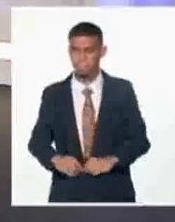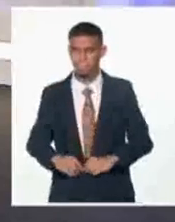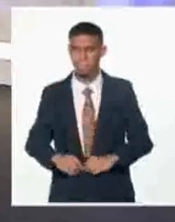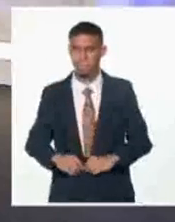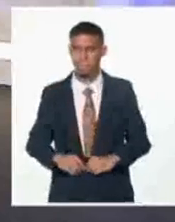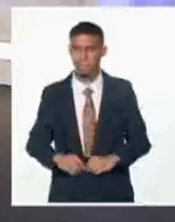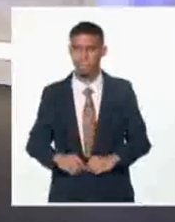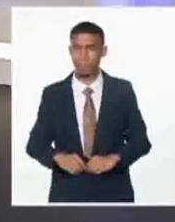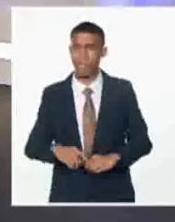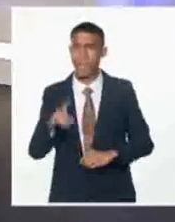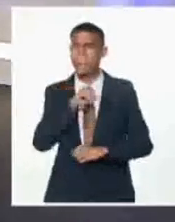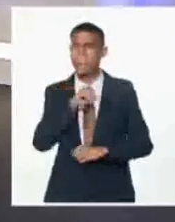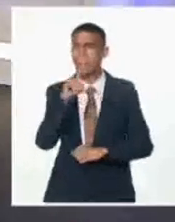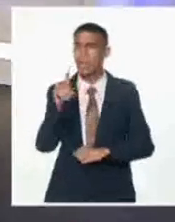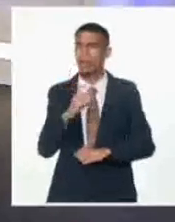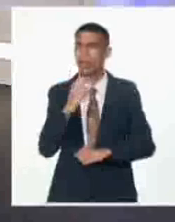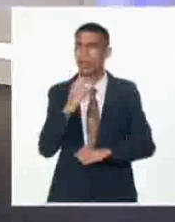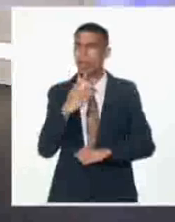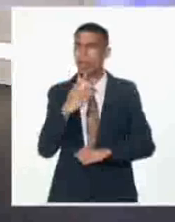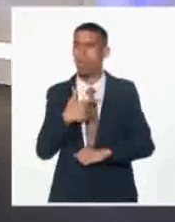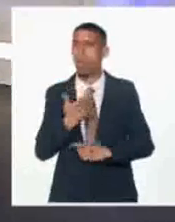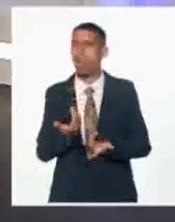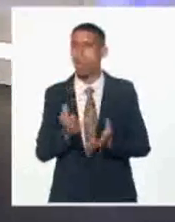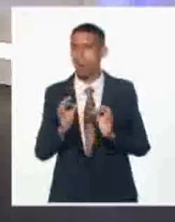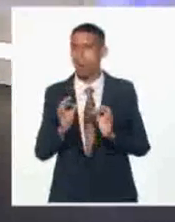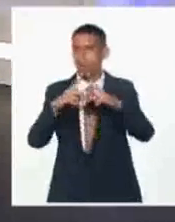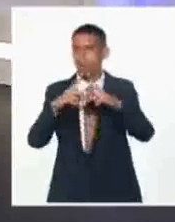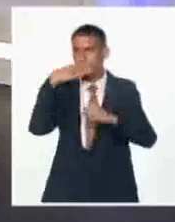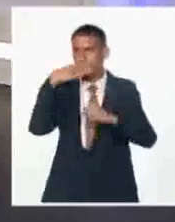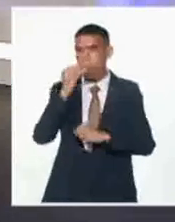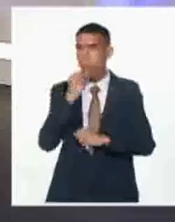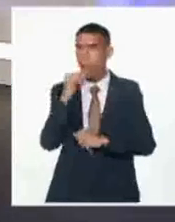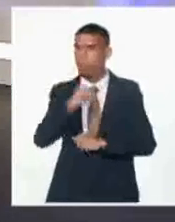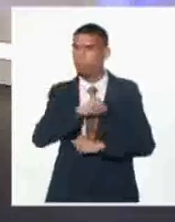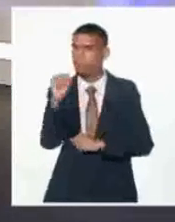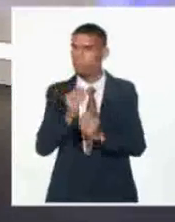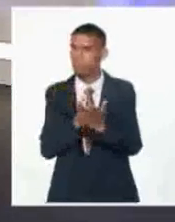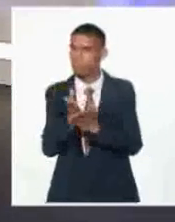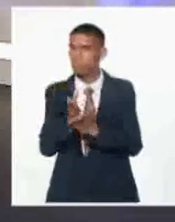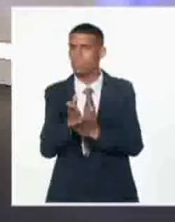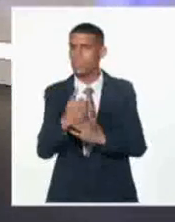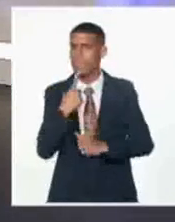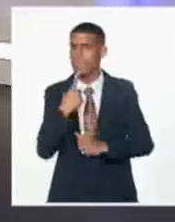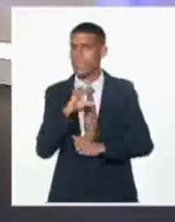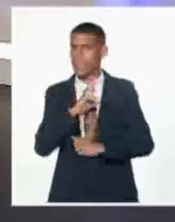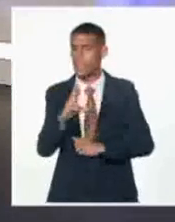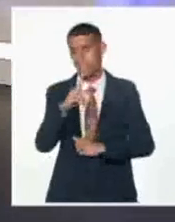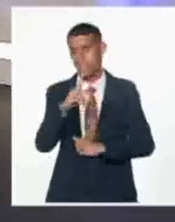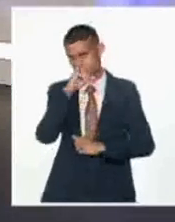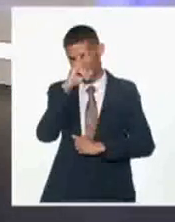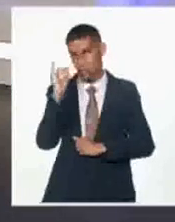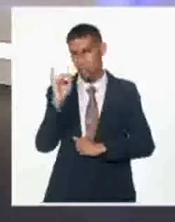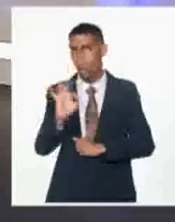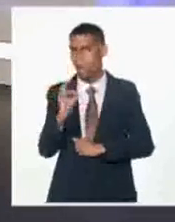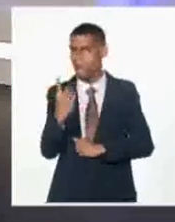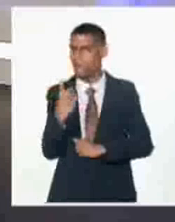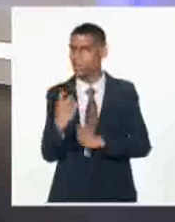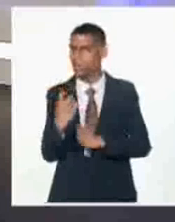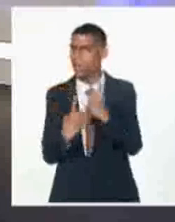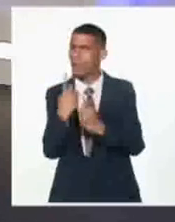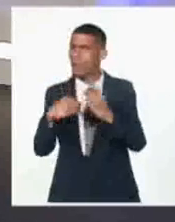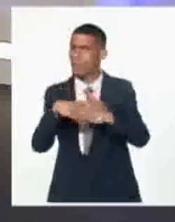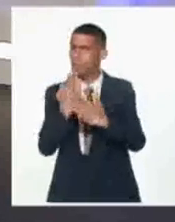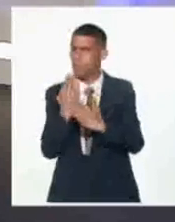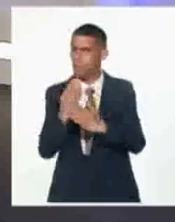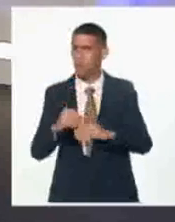estarían las mejores posibilidades de Cuba en lo que resta de competencia? Cómo no, nos quedan días, Froilán, de emociones. Estamos en vilo todo el mundo a